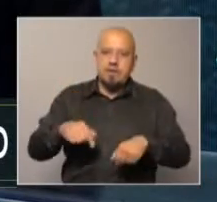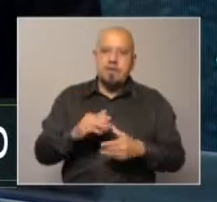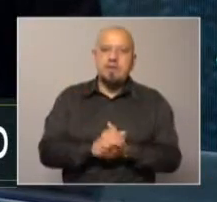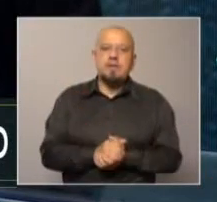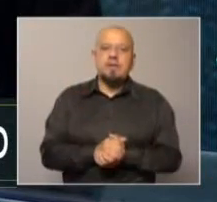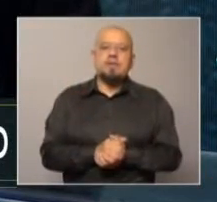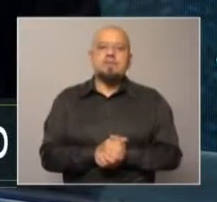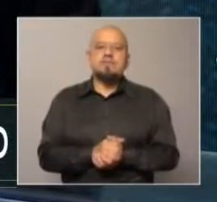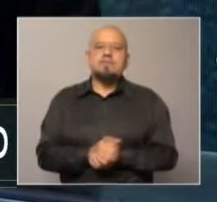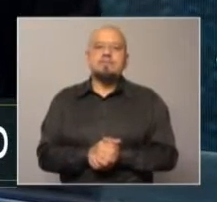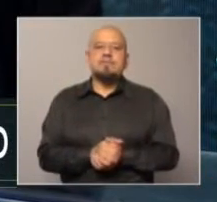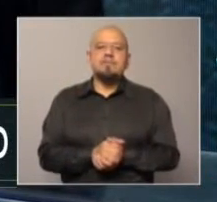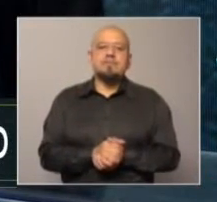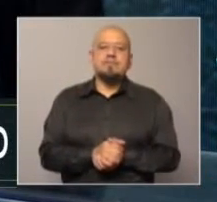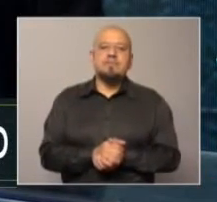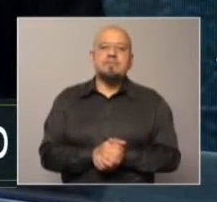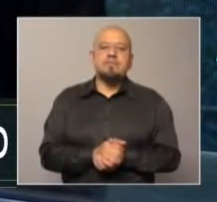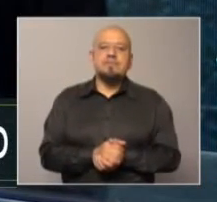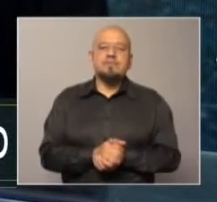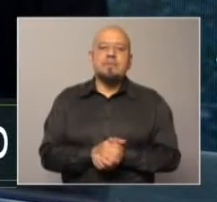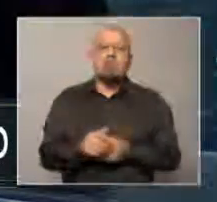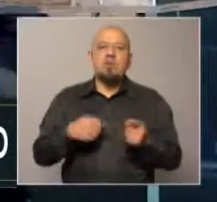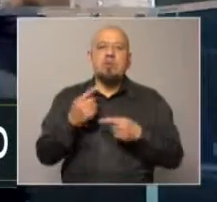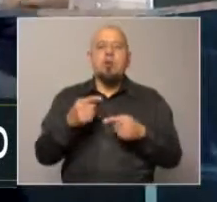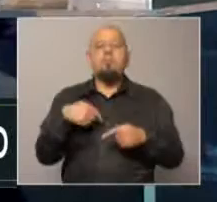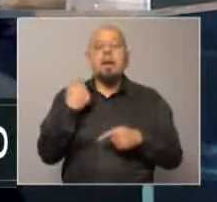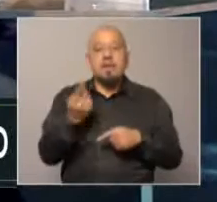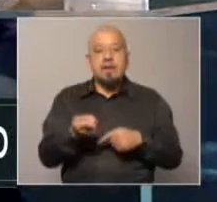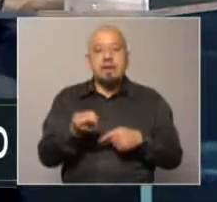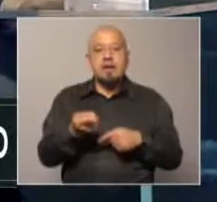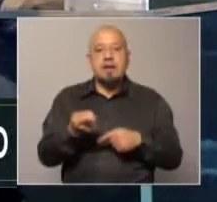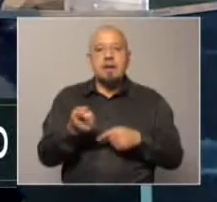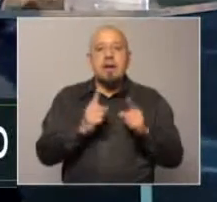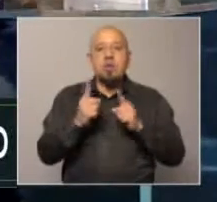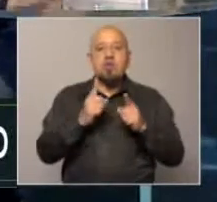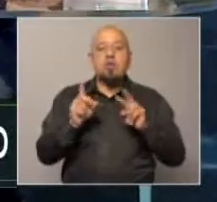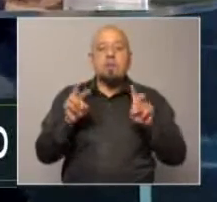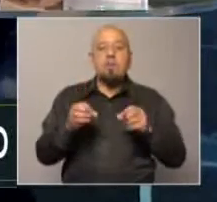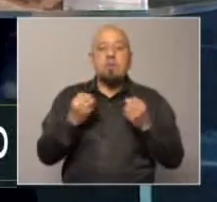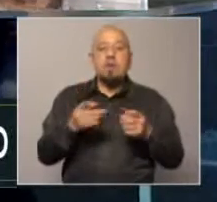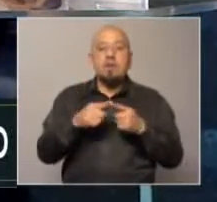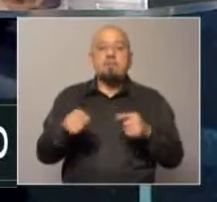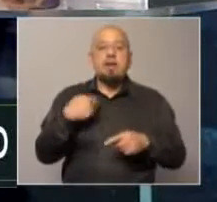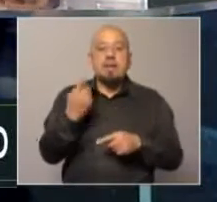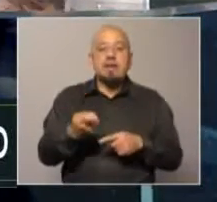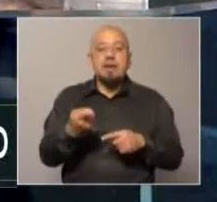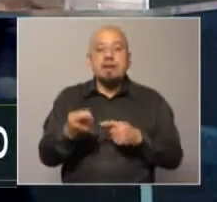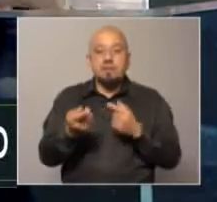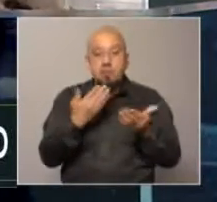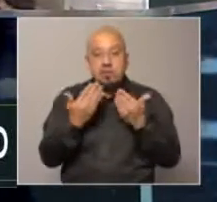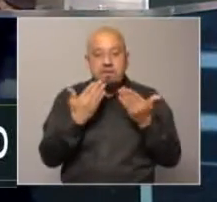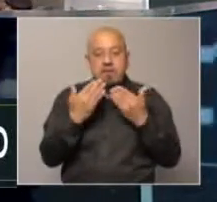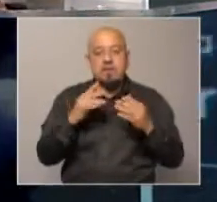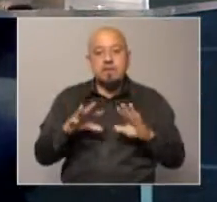Gracias. Muchas gracias. Nos quedamos igual con esa cosa. Mañana seguramente algunos de estos temas vuelvan sobre la mesa, porque mañana nos vamos a meter en un